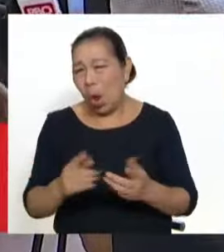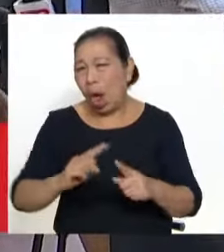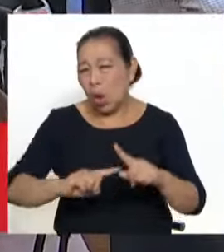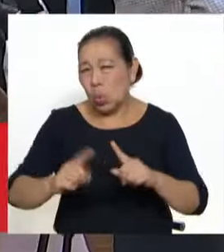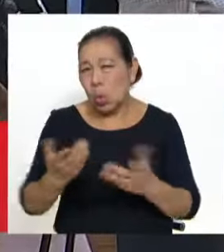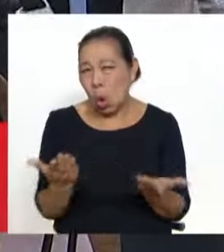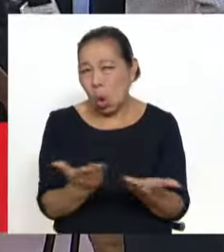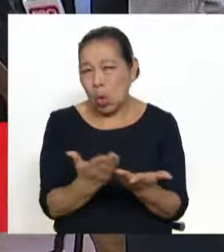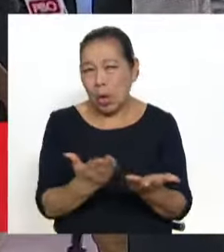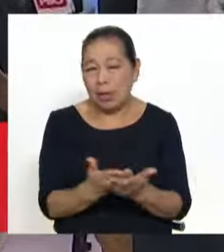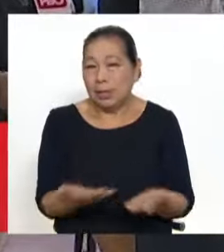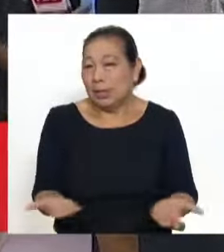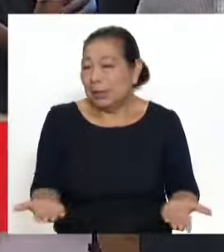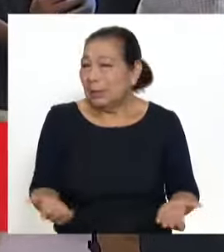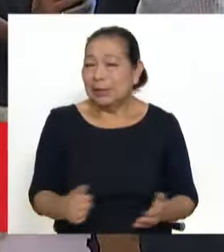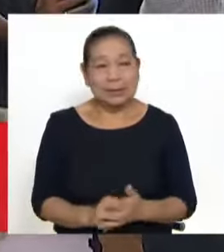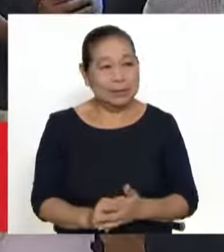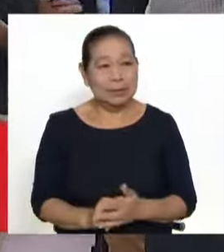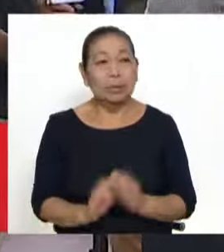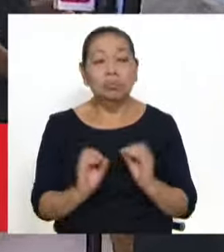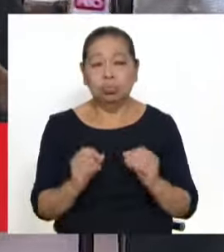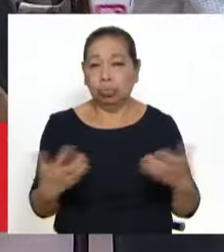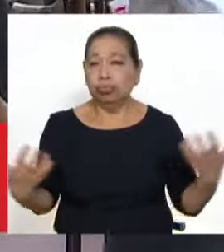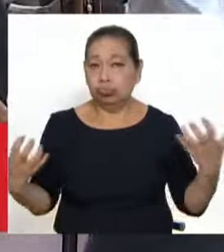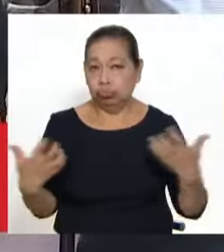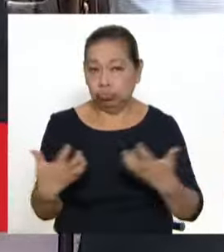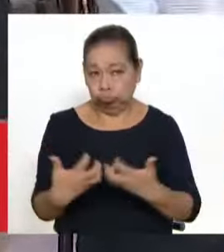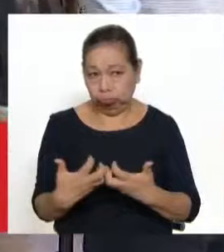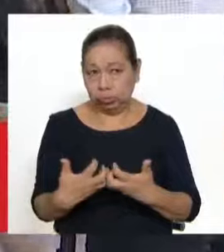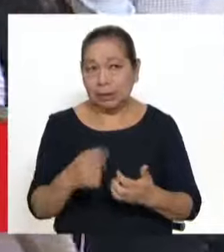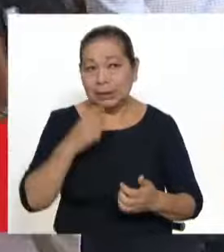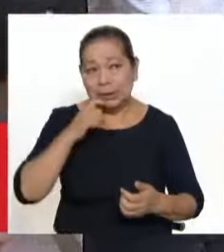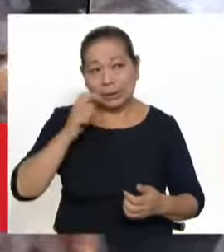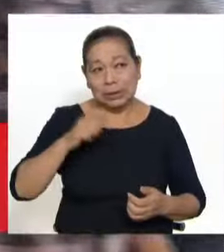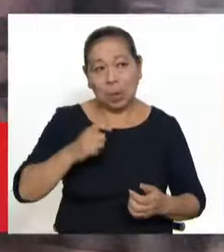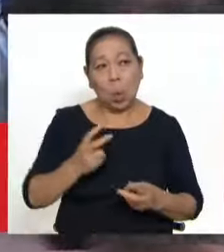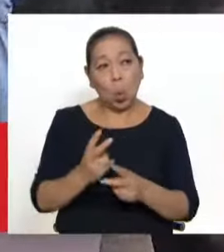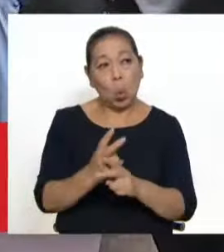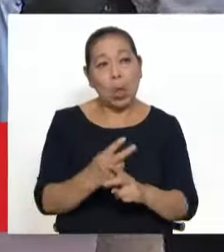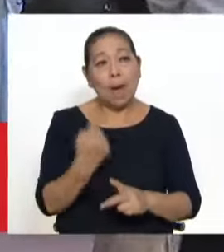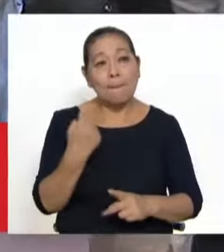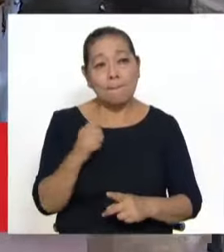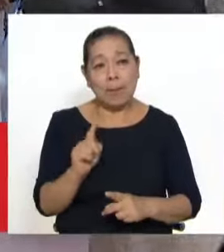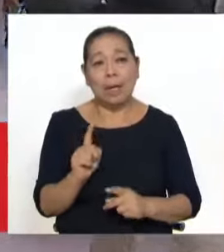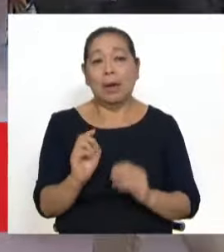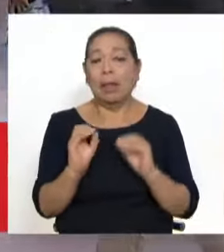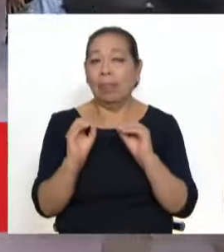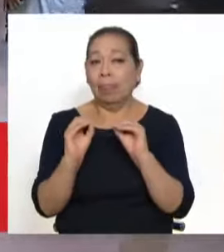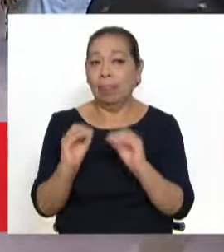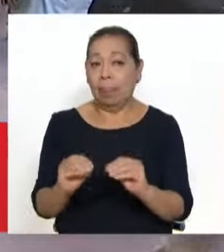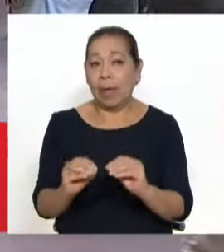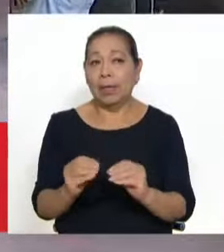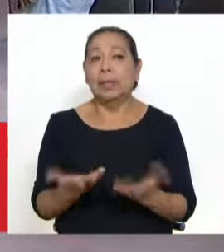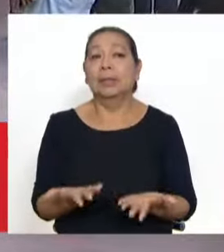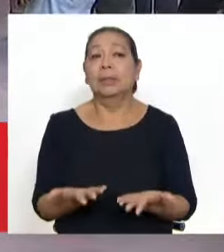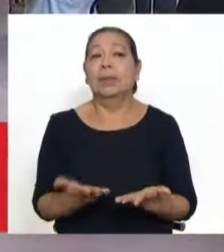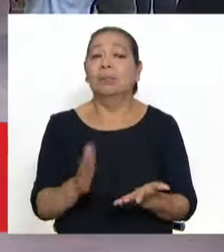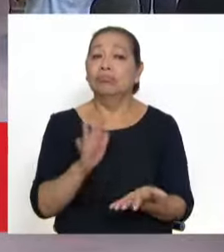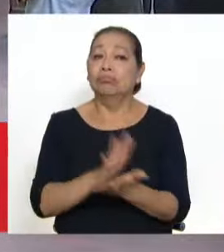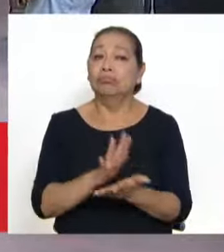algunas instituciones. Ha señalado que van a coordinar todas las acciones necesarias de seguridad para brindar la